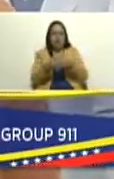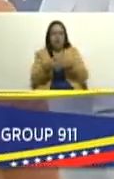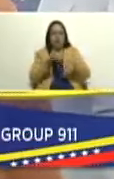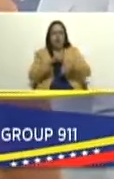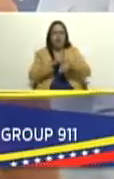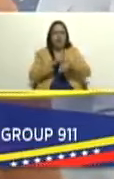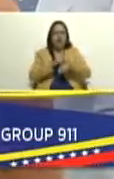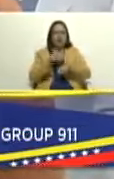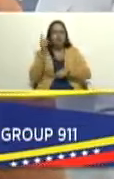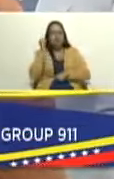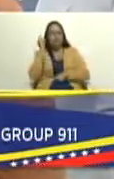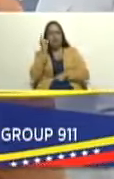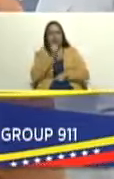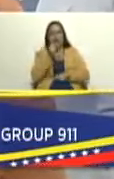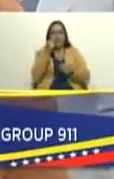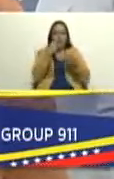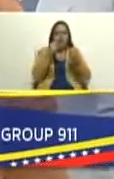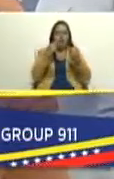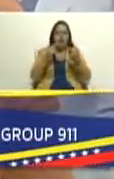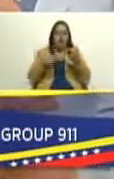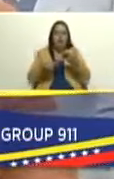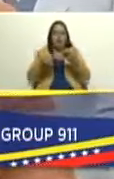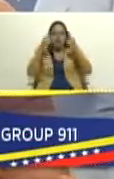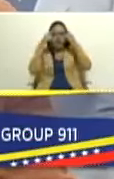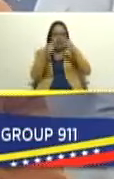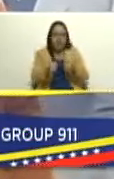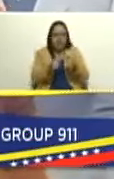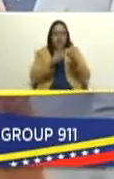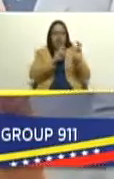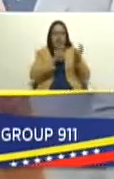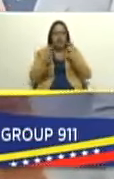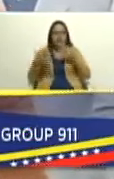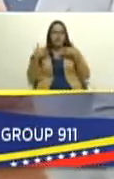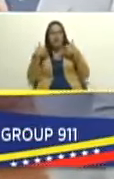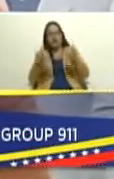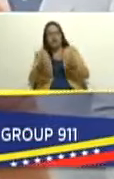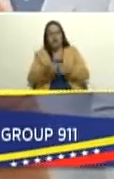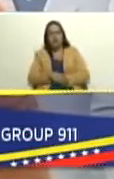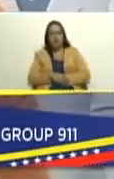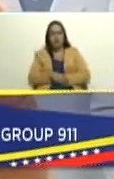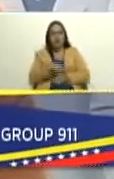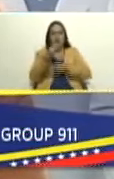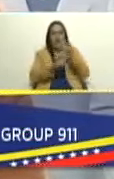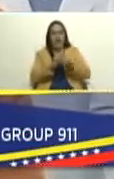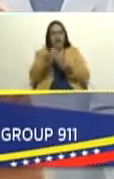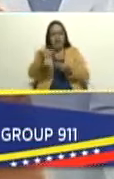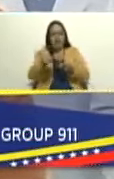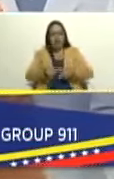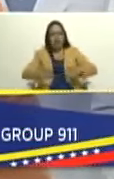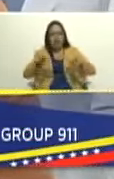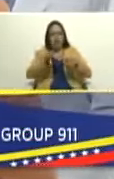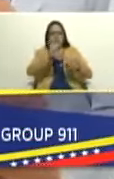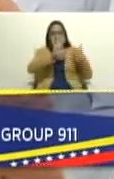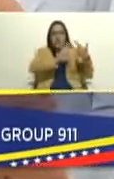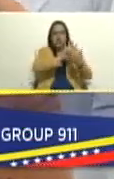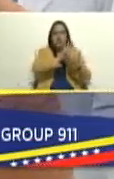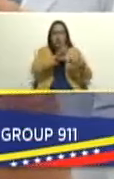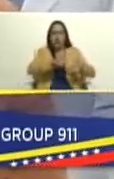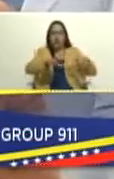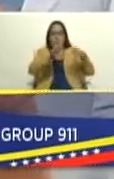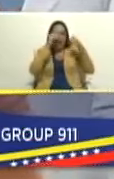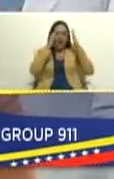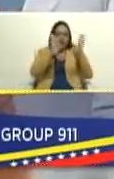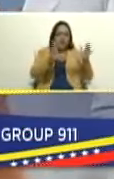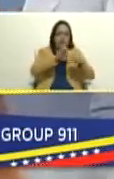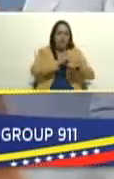y médicas en diferentes especialidades, de tener este espacio con 5 consultorios